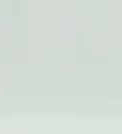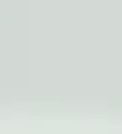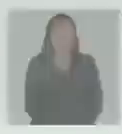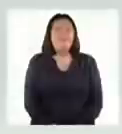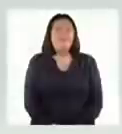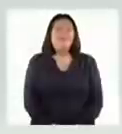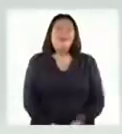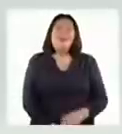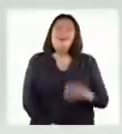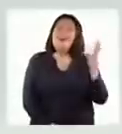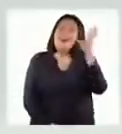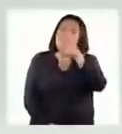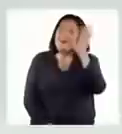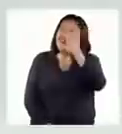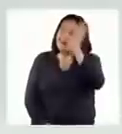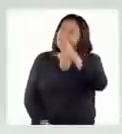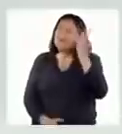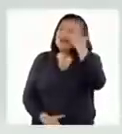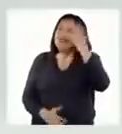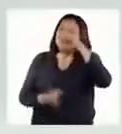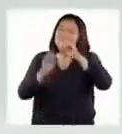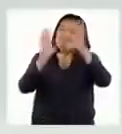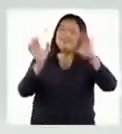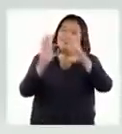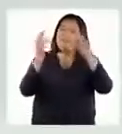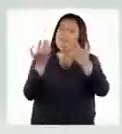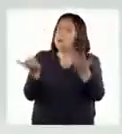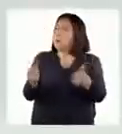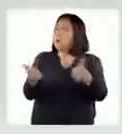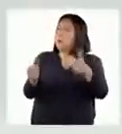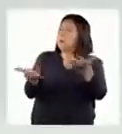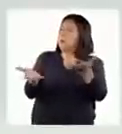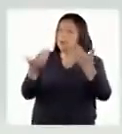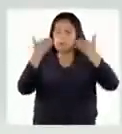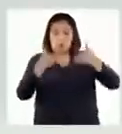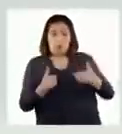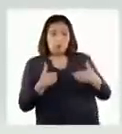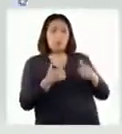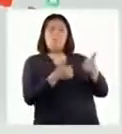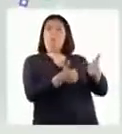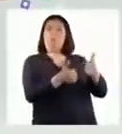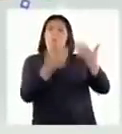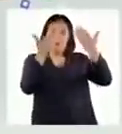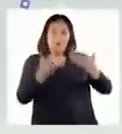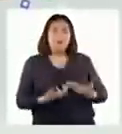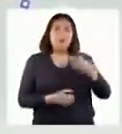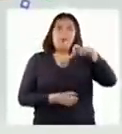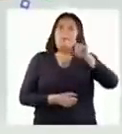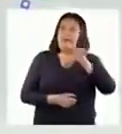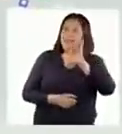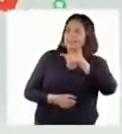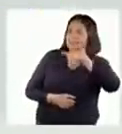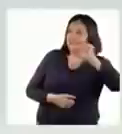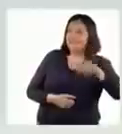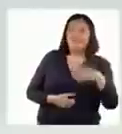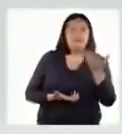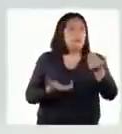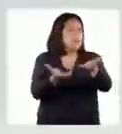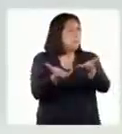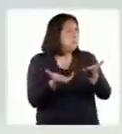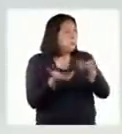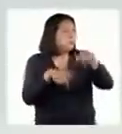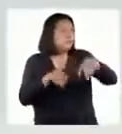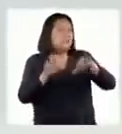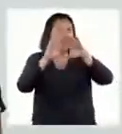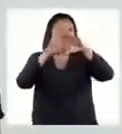Bonito día a todas las familias que nos están viendo. ¿Cómo se encuentran el día de hoy? Yo me encuentro muy bien. Soy Patricia Barreto y quiero darles una vez más la bienvenida